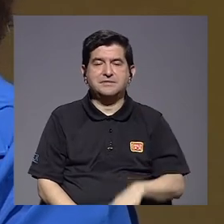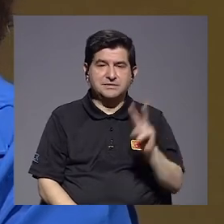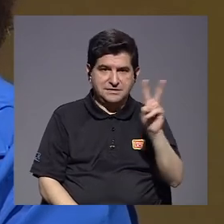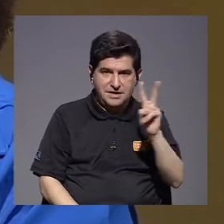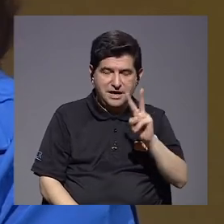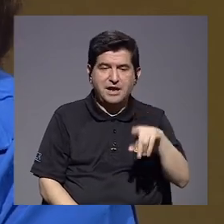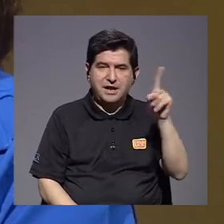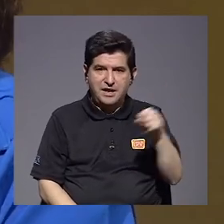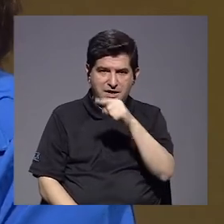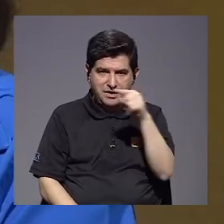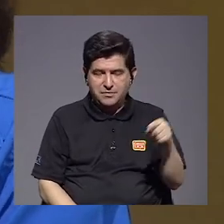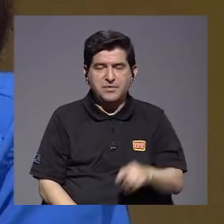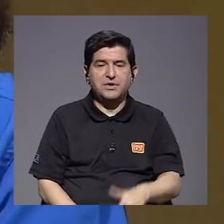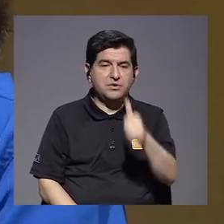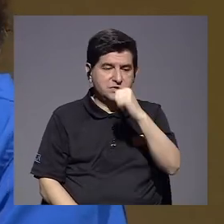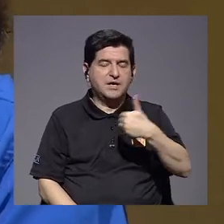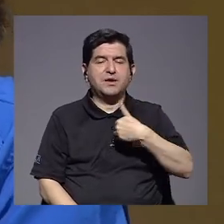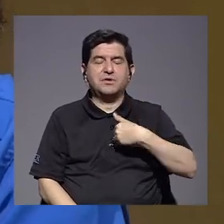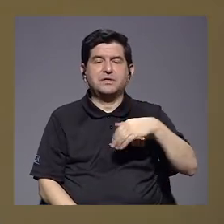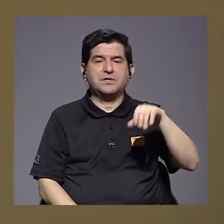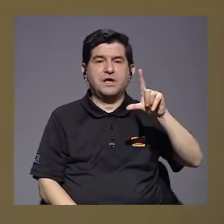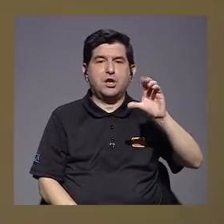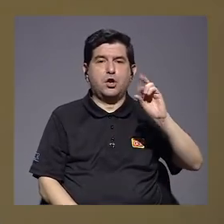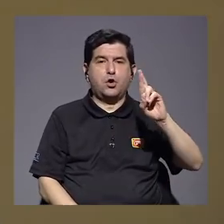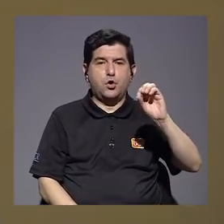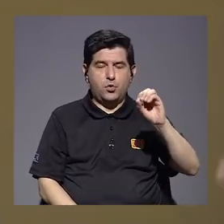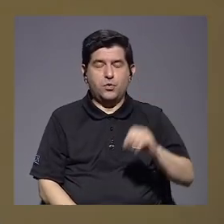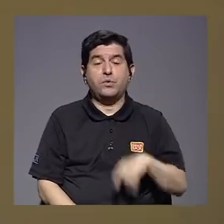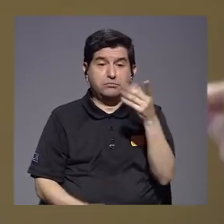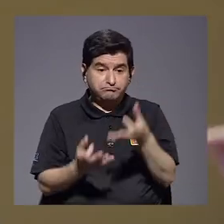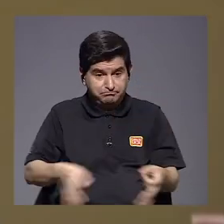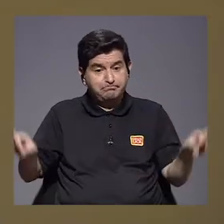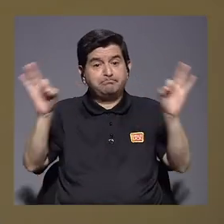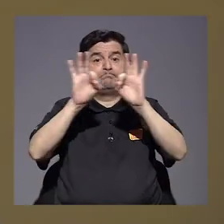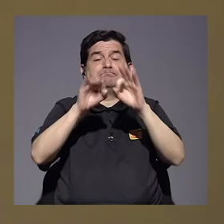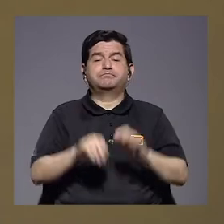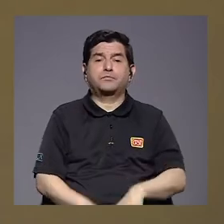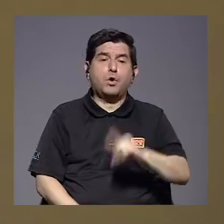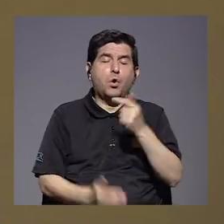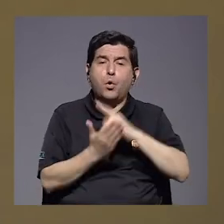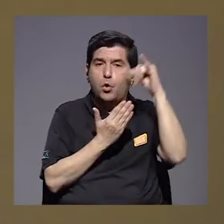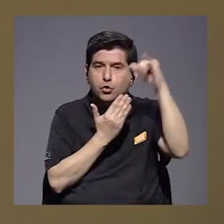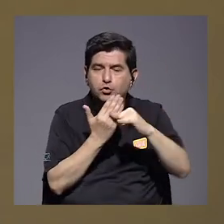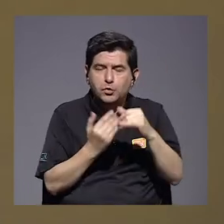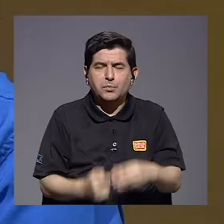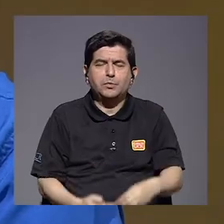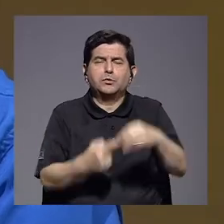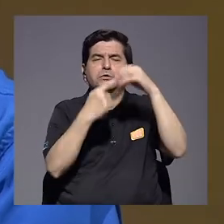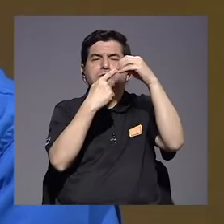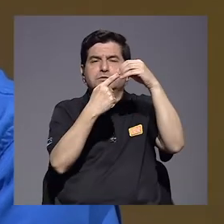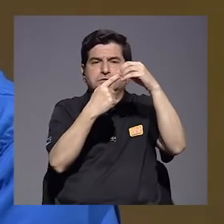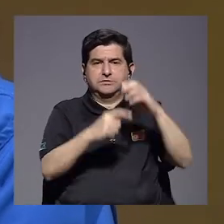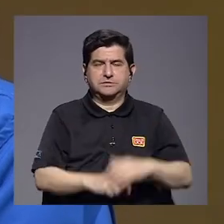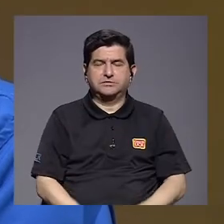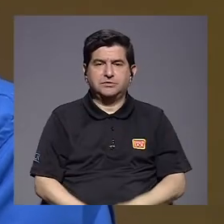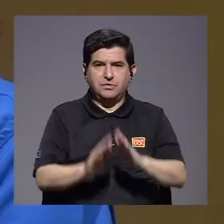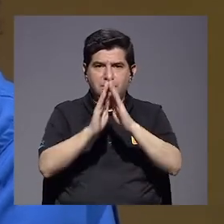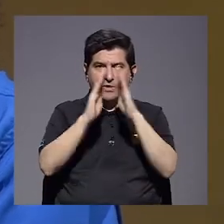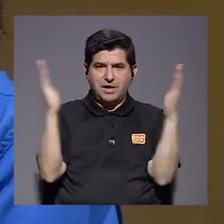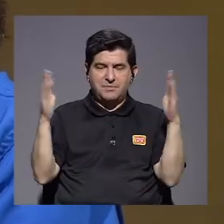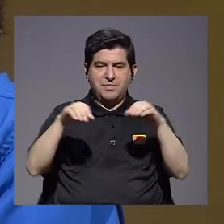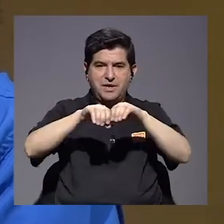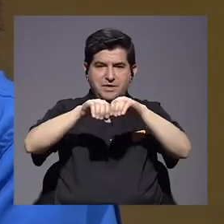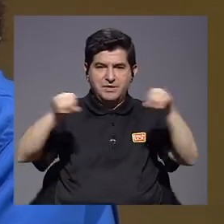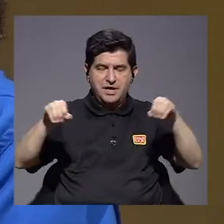virus, y el agua tiene cloro, y eso creo que es una cosa muy importante. El otro proyecto estrella, el proyecto de ampliación